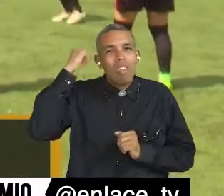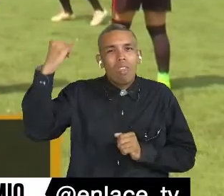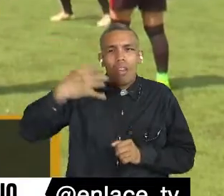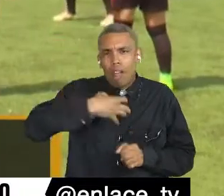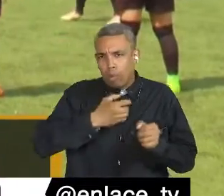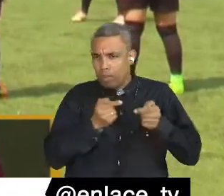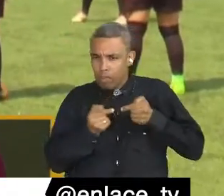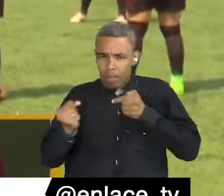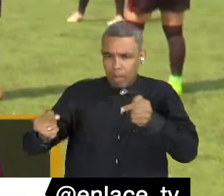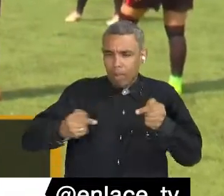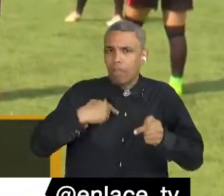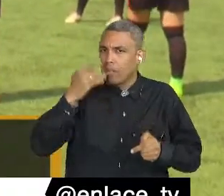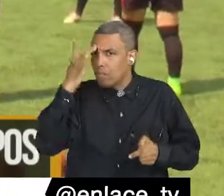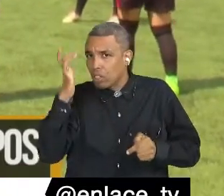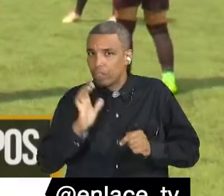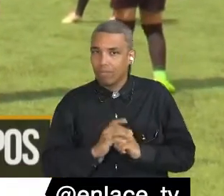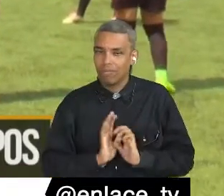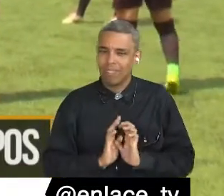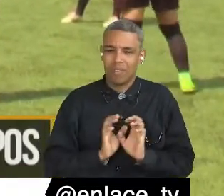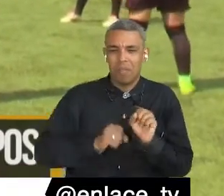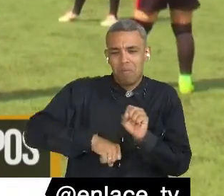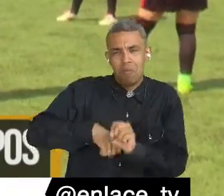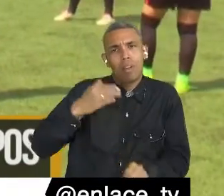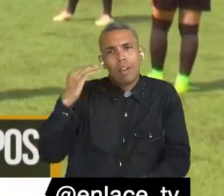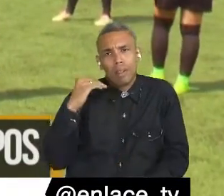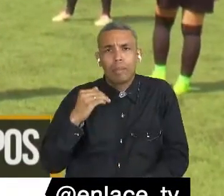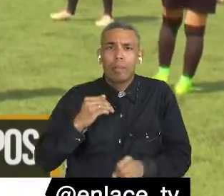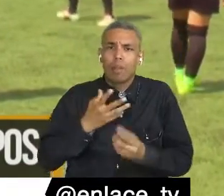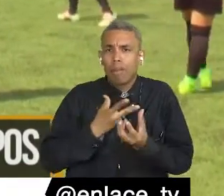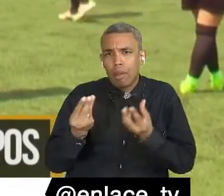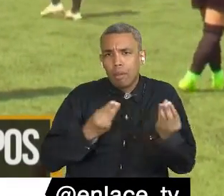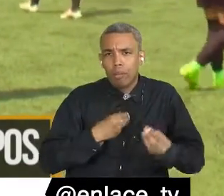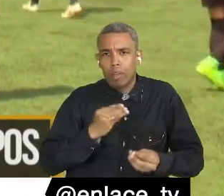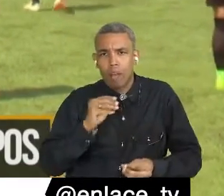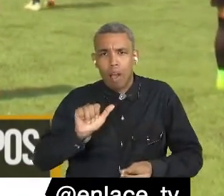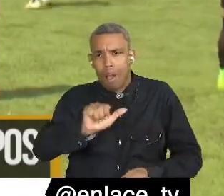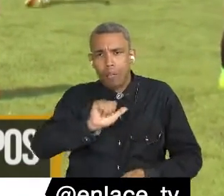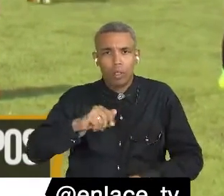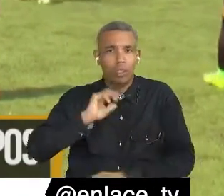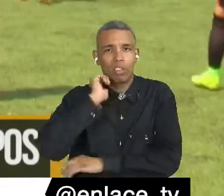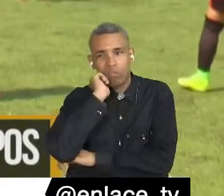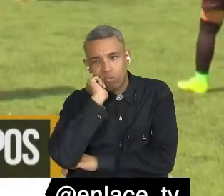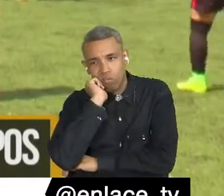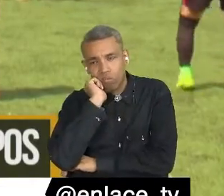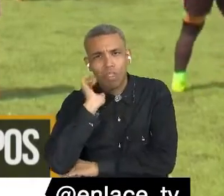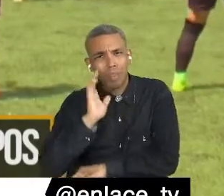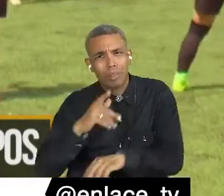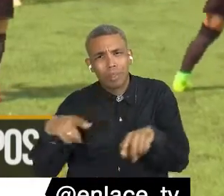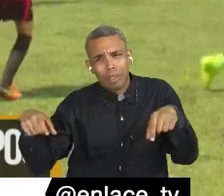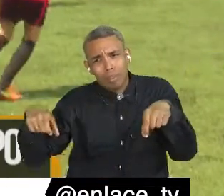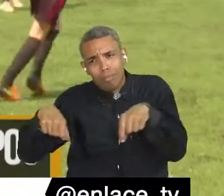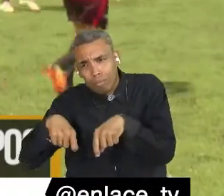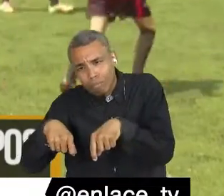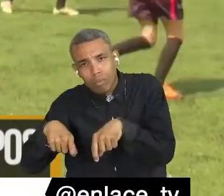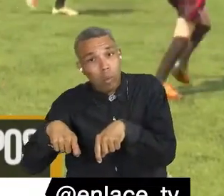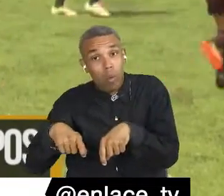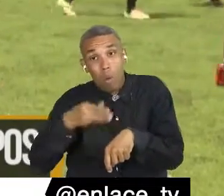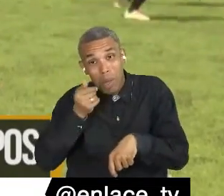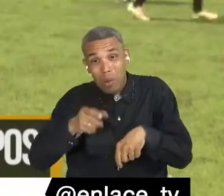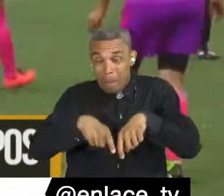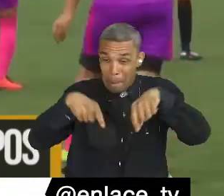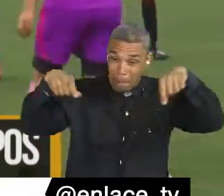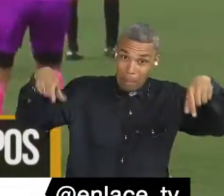volver a jugar fútbol 11. Estábamos un poquito quietas todos los equipos, estábamos jugando, era puro mini fútbol. Entonces, para, no